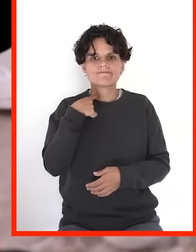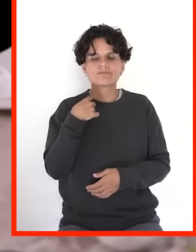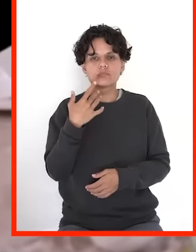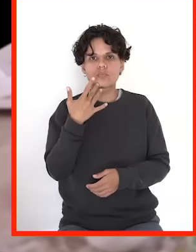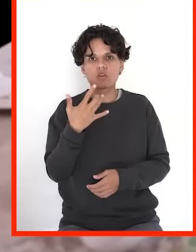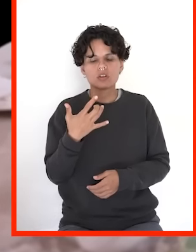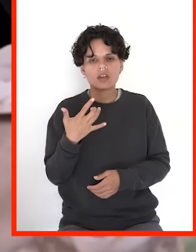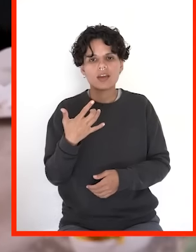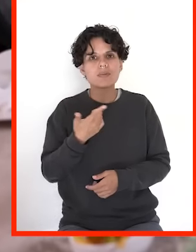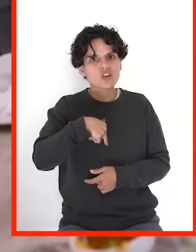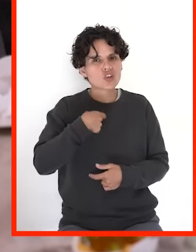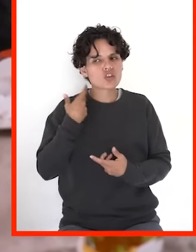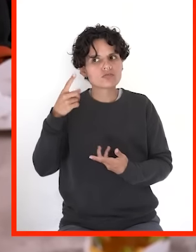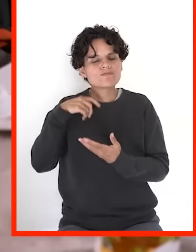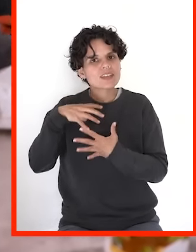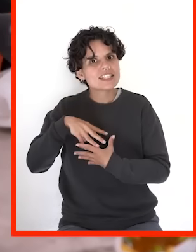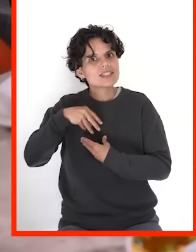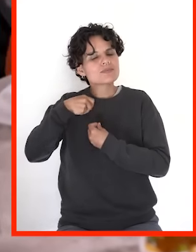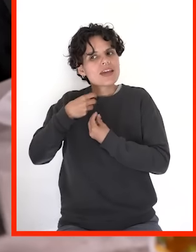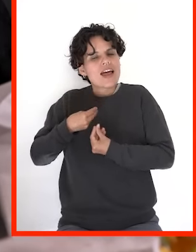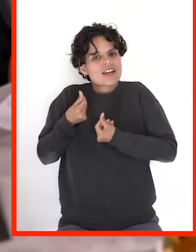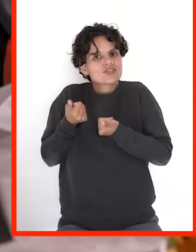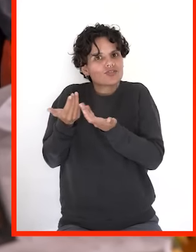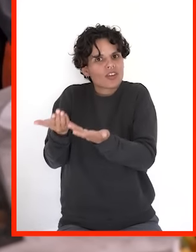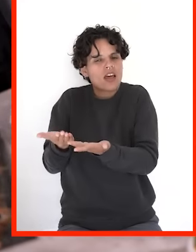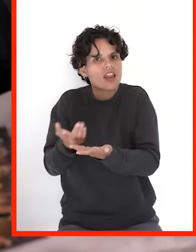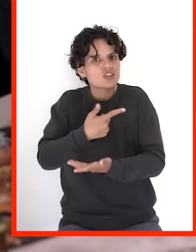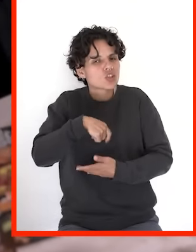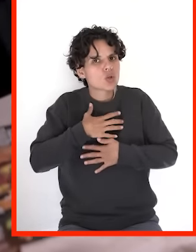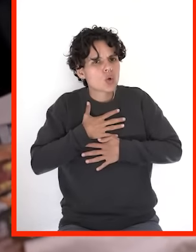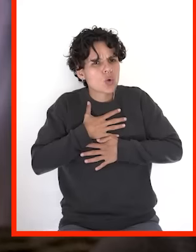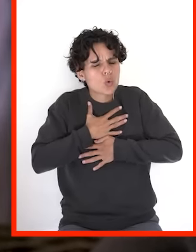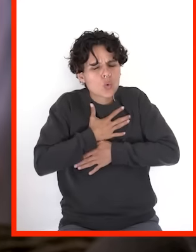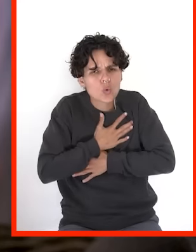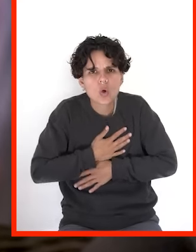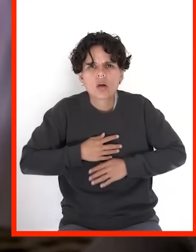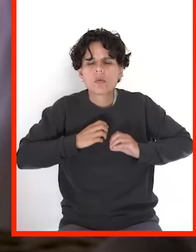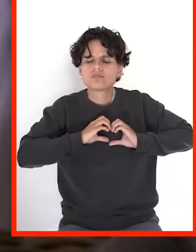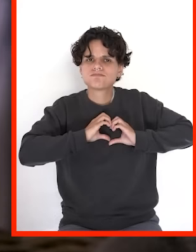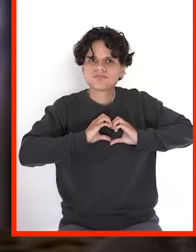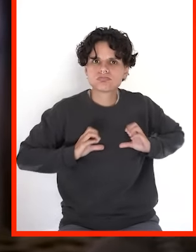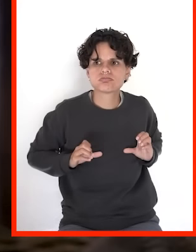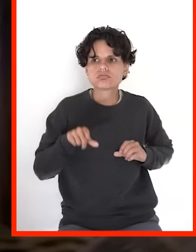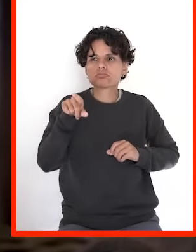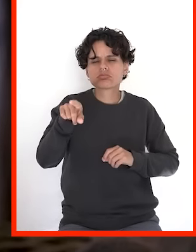para muchos cabros más. Yo cacho que todos la sufrimos así, brígido. Se nos fue una leyenda,